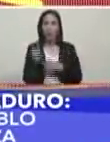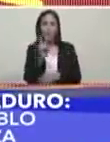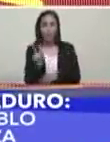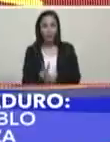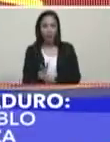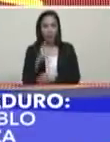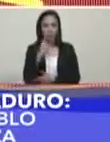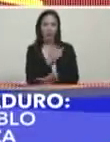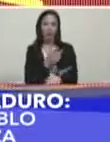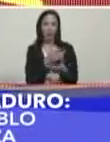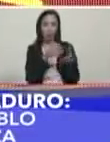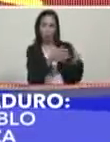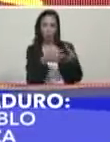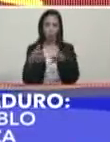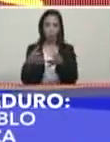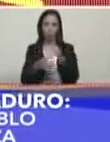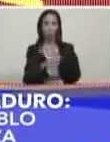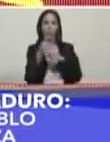la Gran Vietnam,